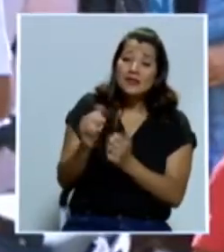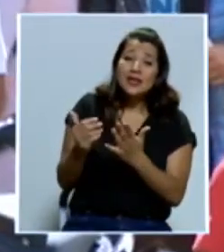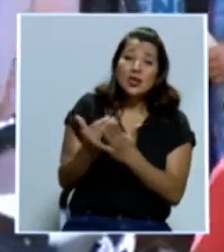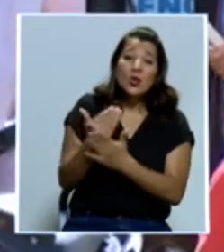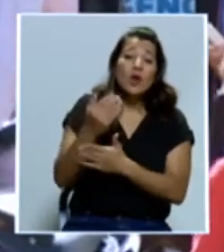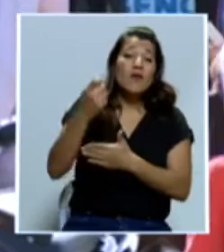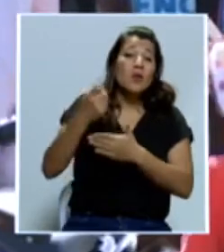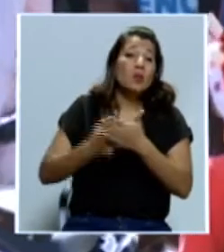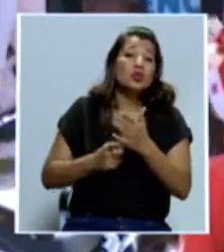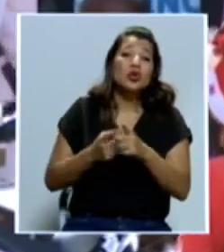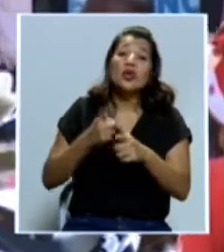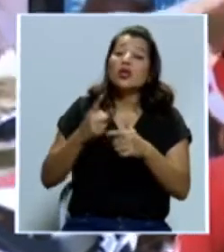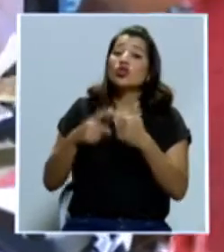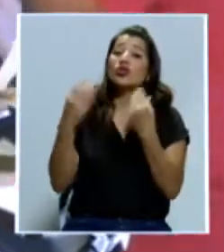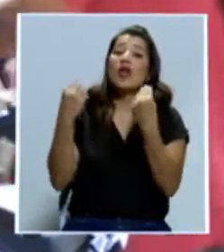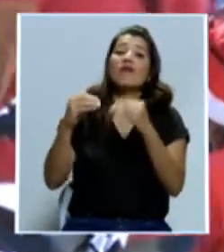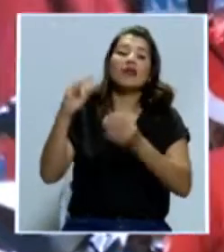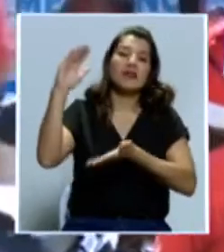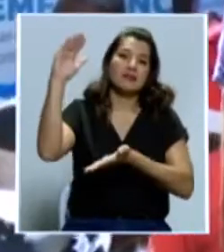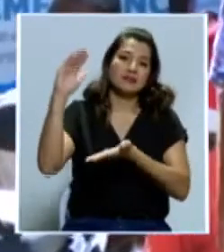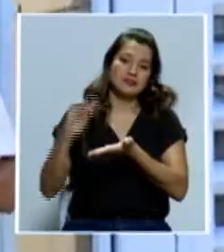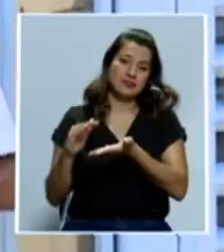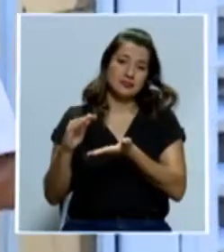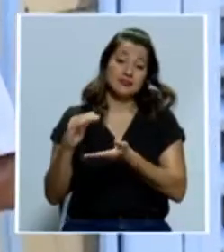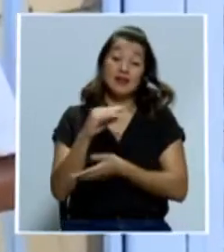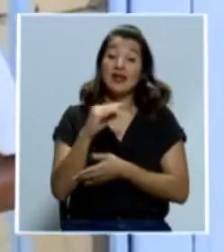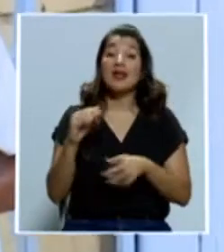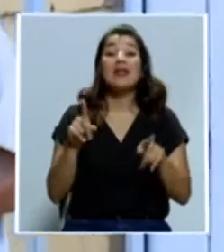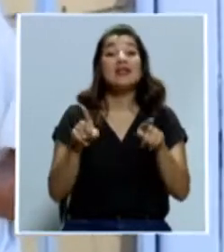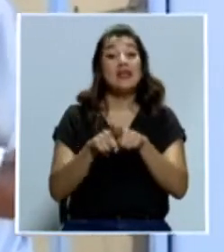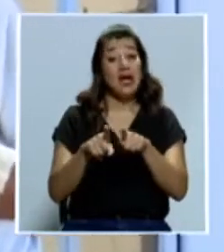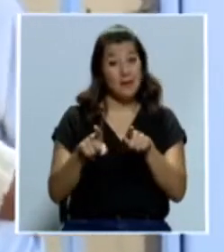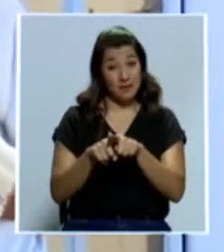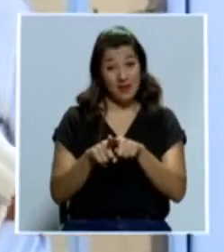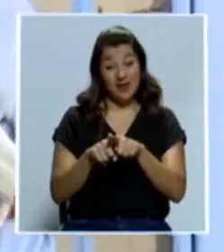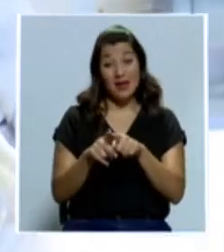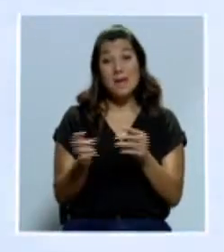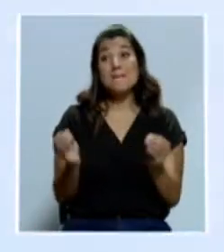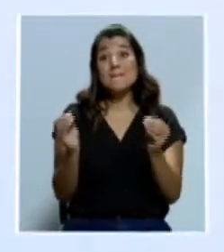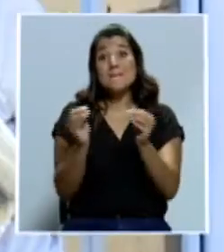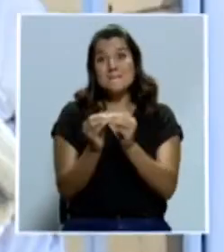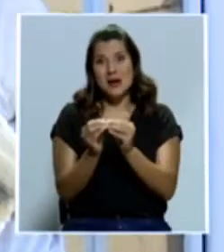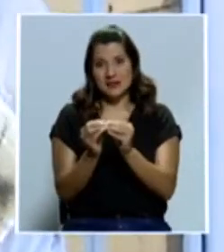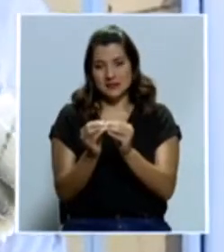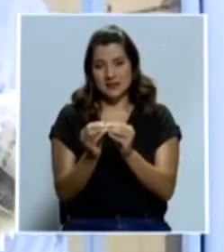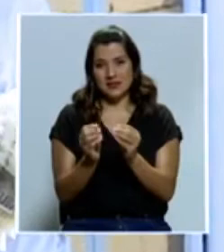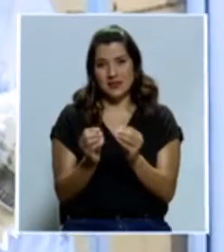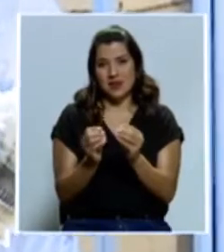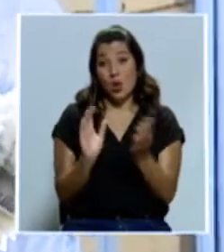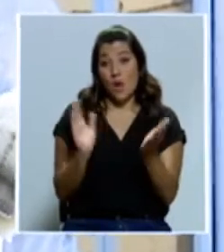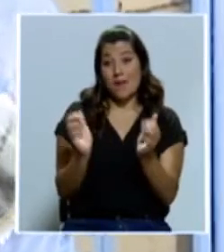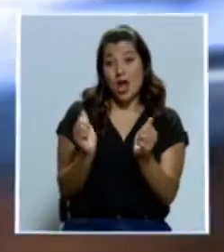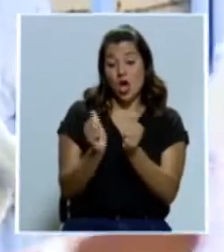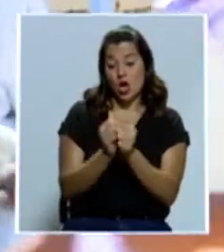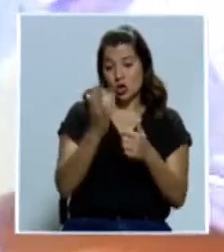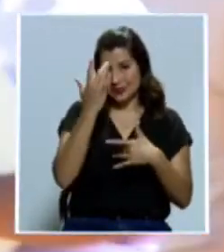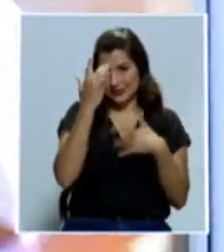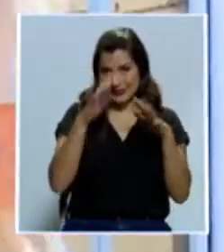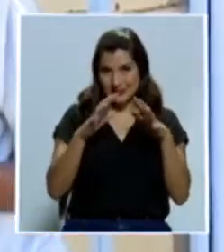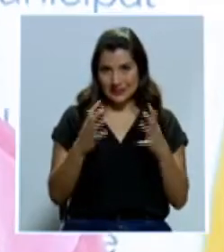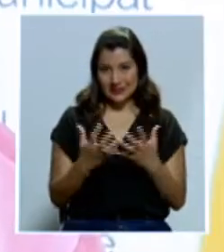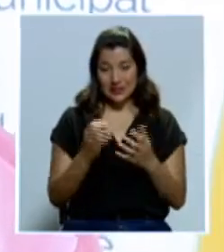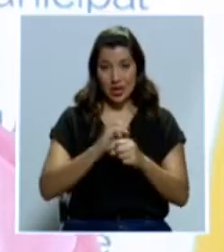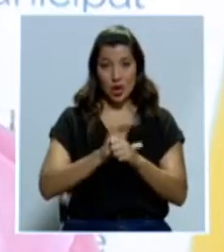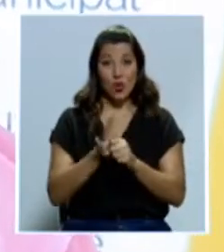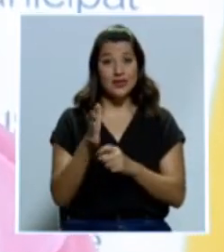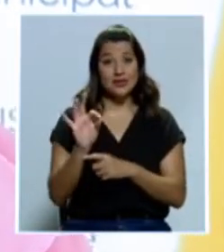ventas podrían bajar considerablemente, incluso más de lo que ha bajado con la pandemia generada por la COVID-19.